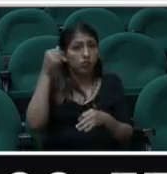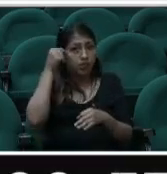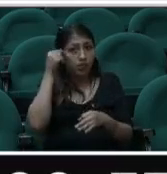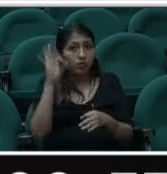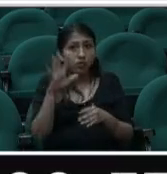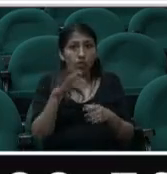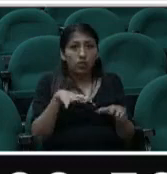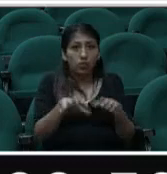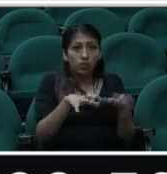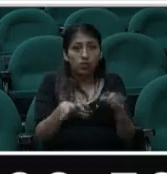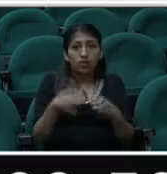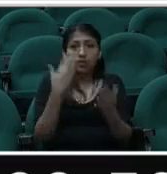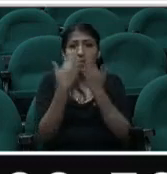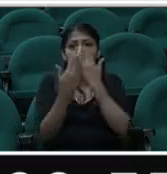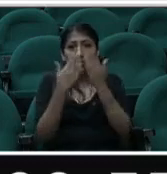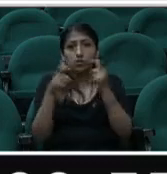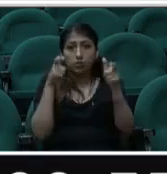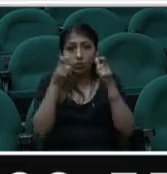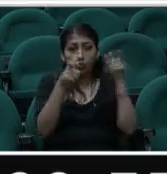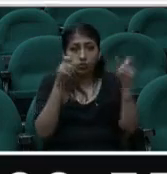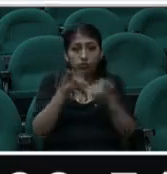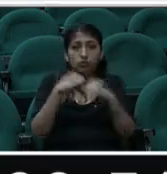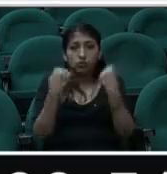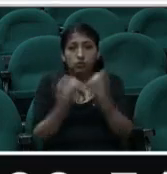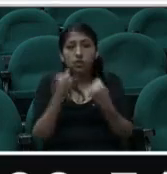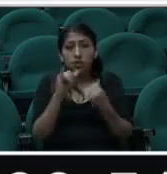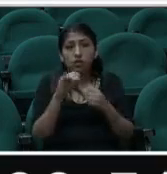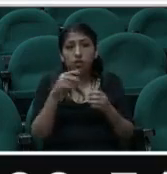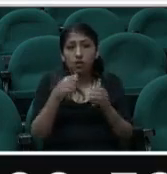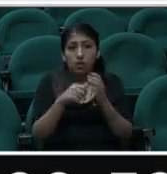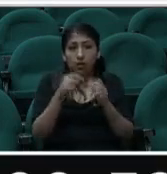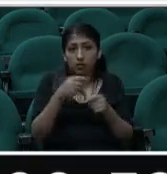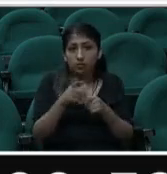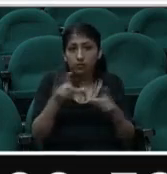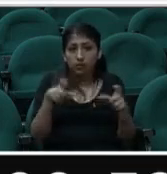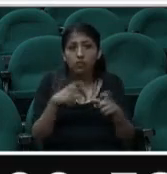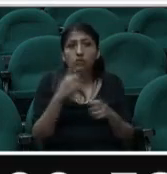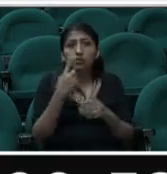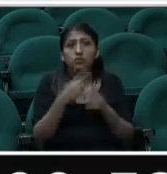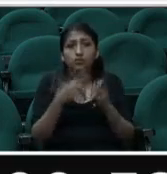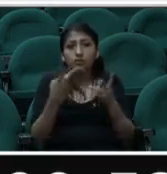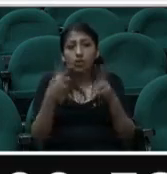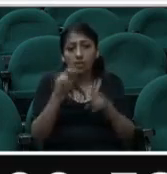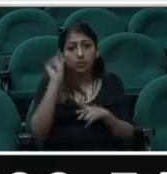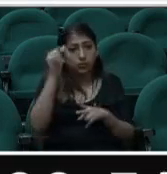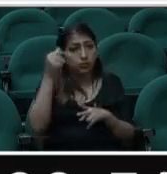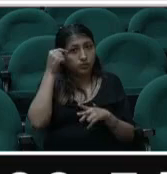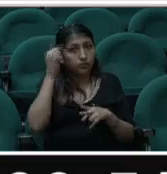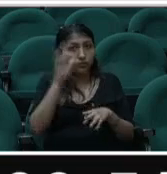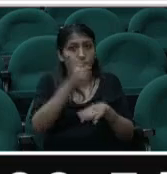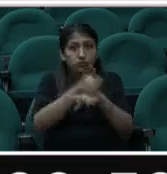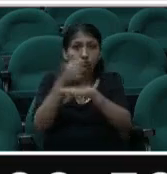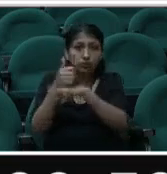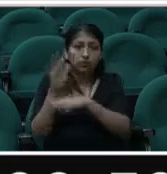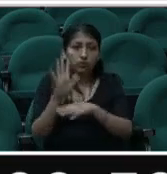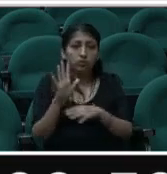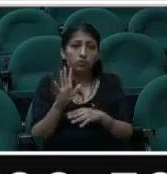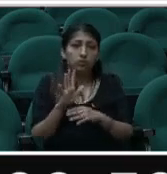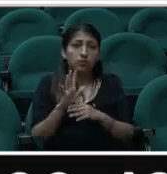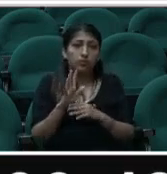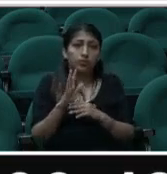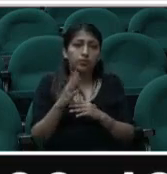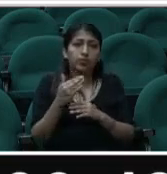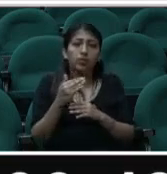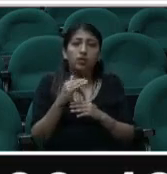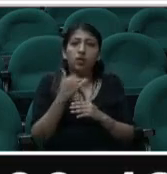función ejecutiva función de transparencia y control social y función electoral los mecanismos que ellos y bueno también a los gobiernos autónomos descentralizados en casos de que